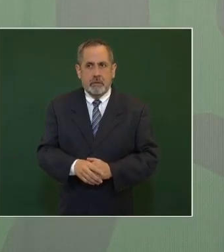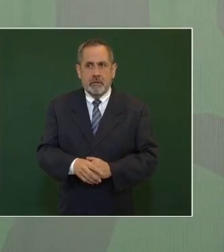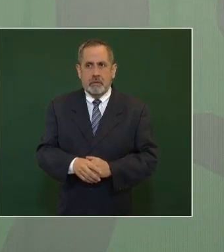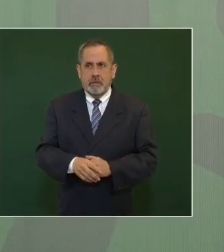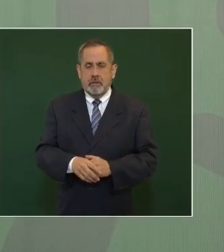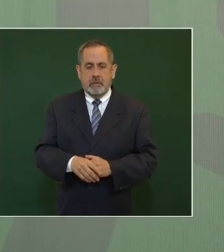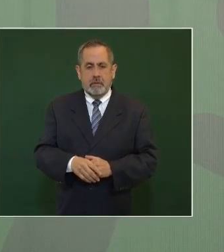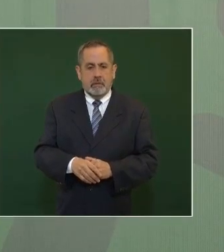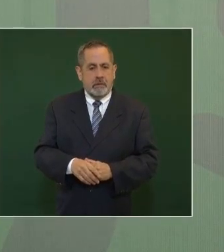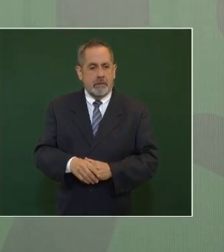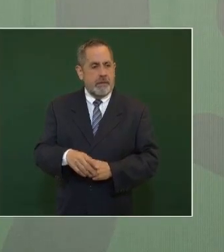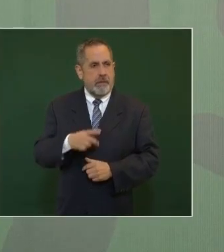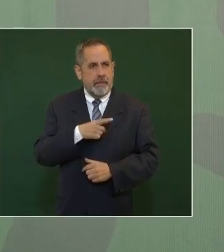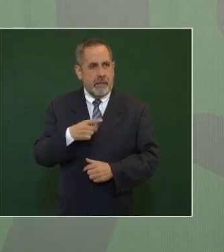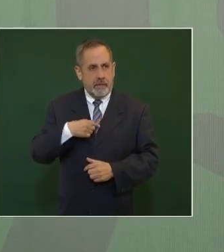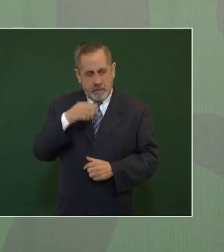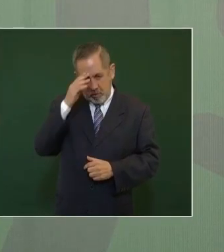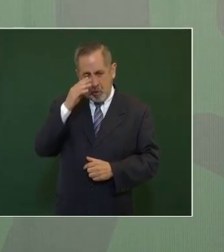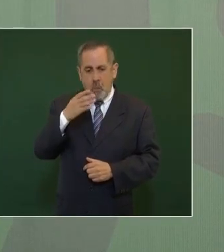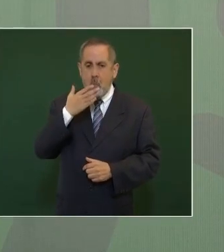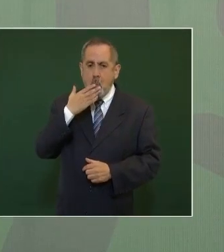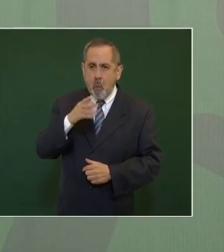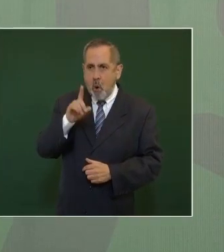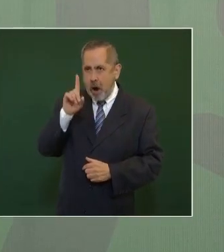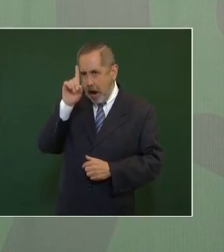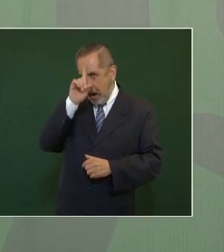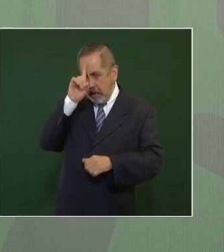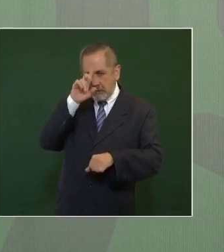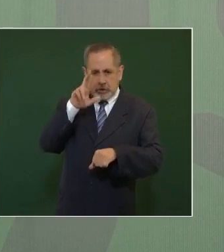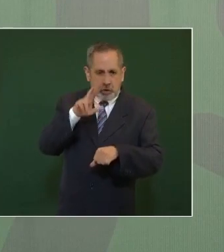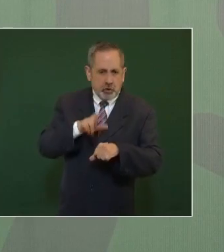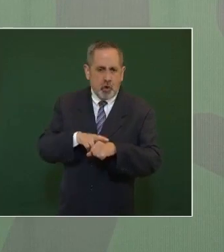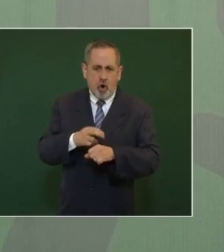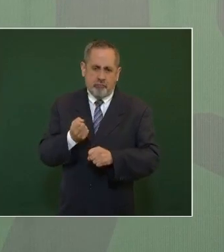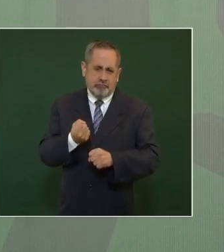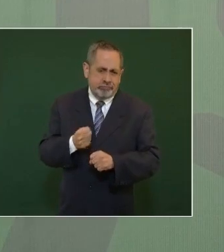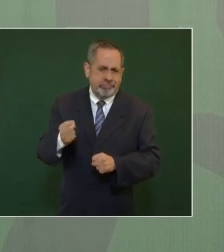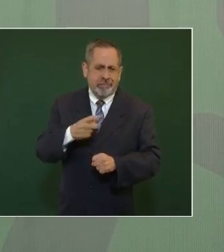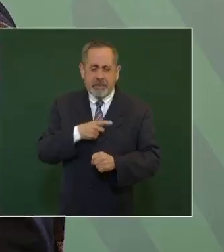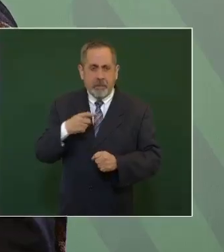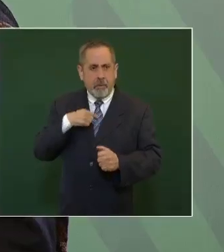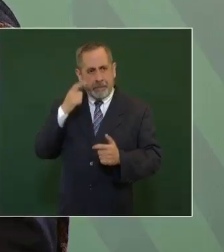buscarse buenos asesores, que los hay.